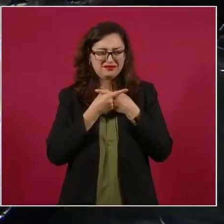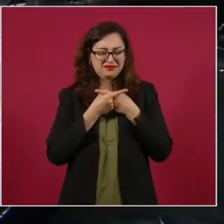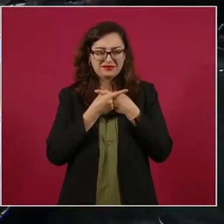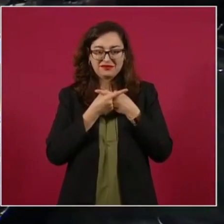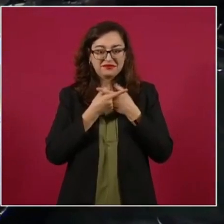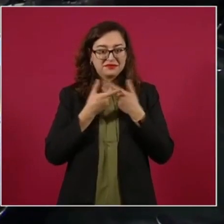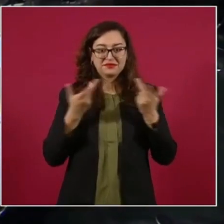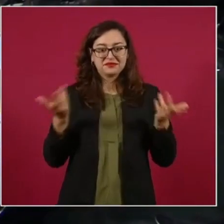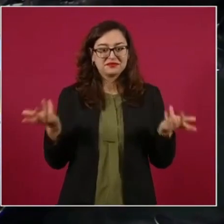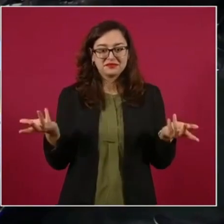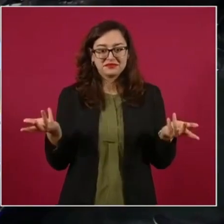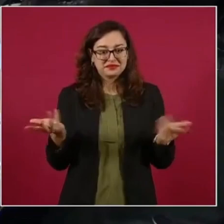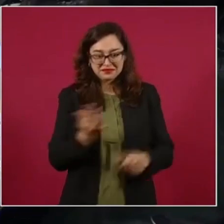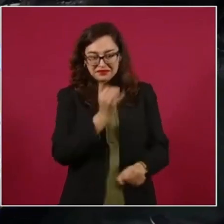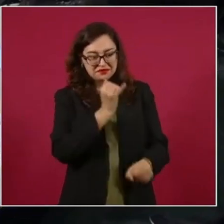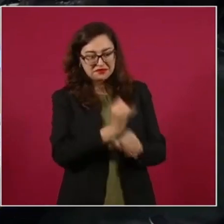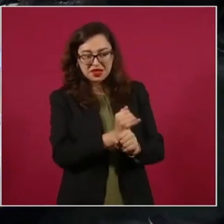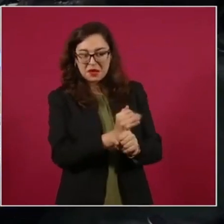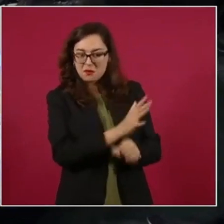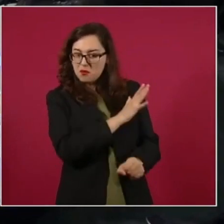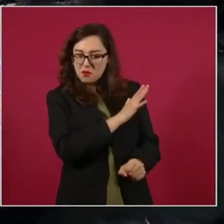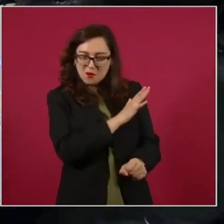No es posible